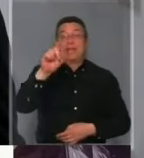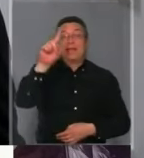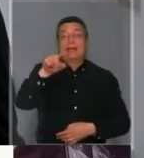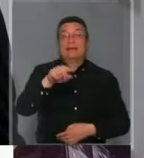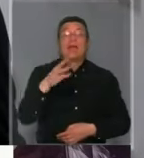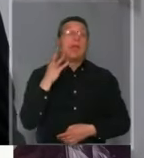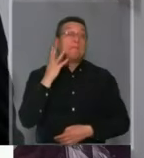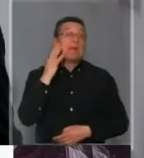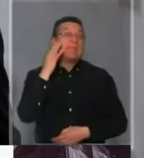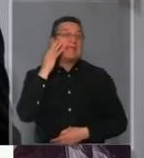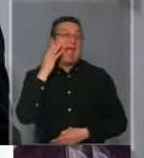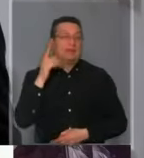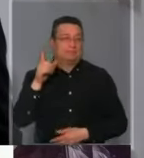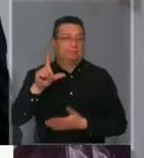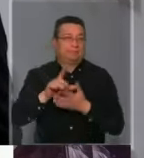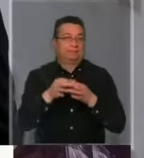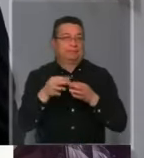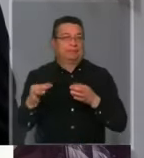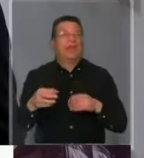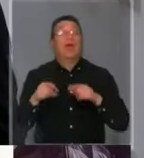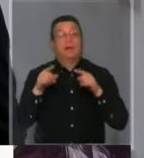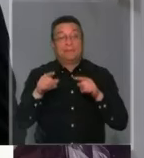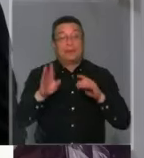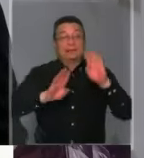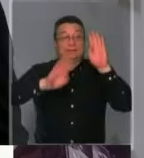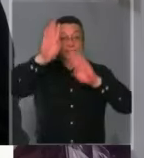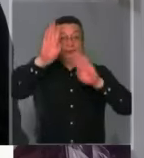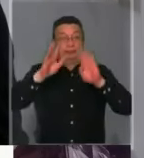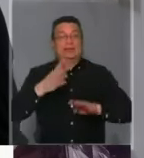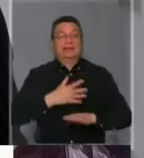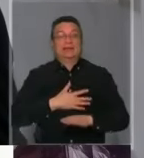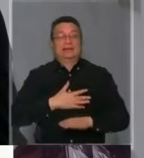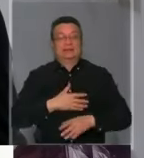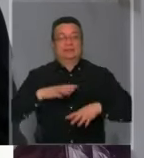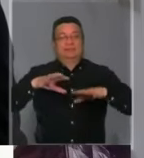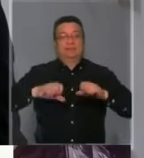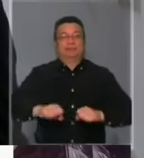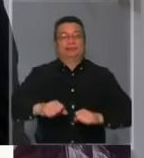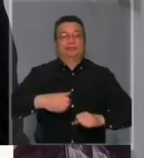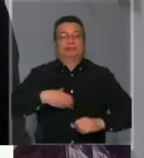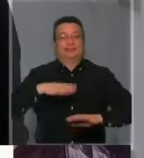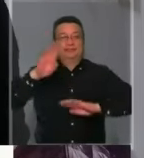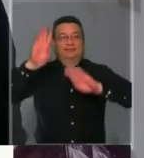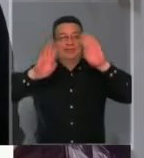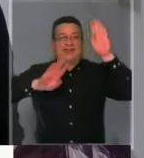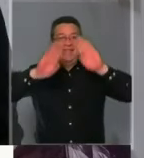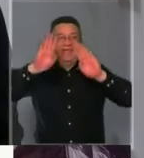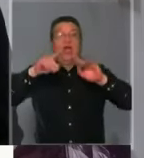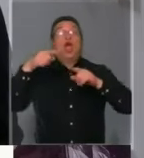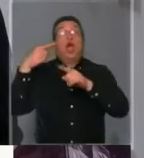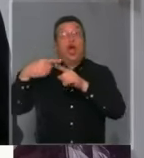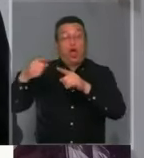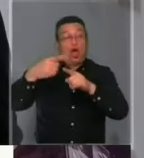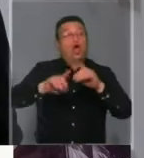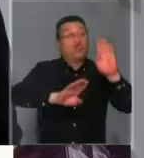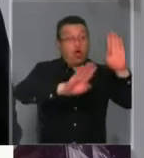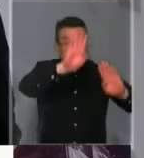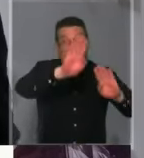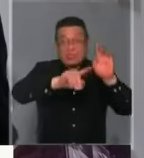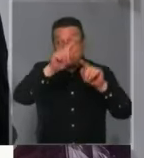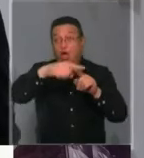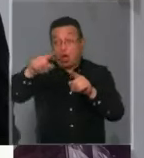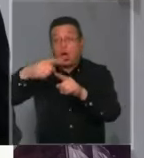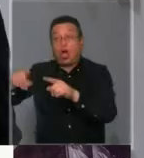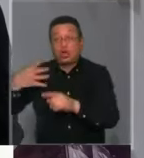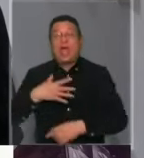Un candidato busca llegar a la papeleta porque quiere el cargo de poder por el que está disputando, pero muchos otros candidatos incluso